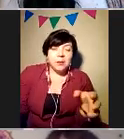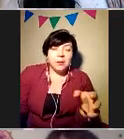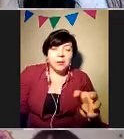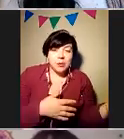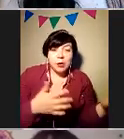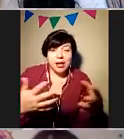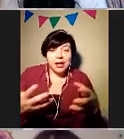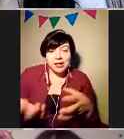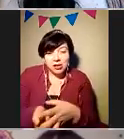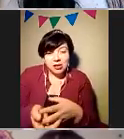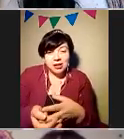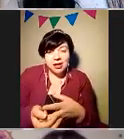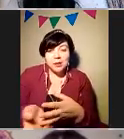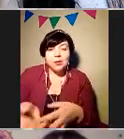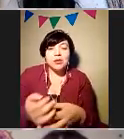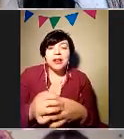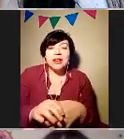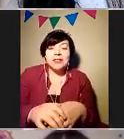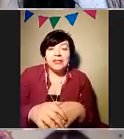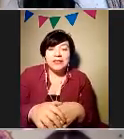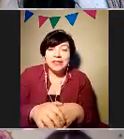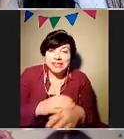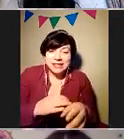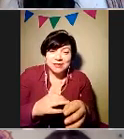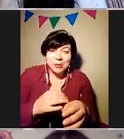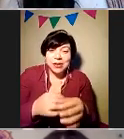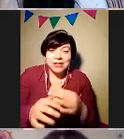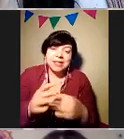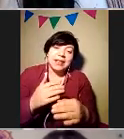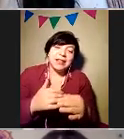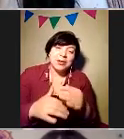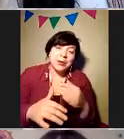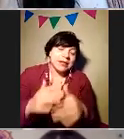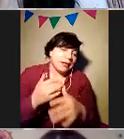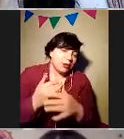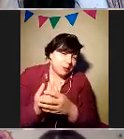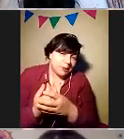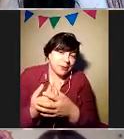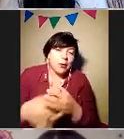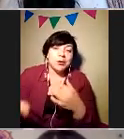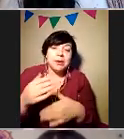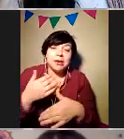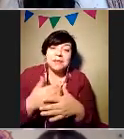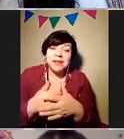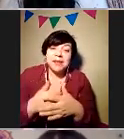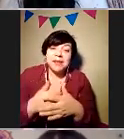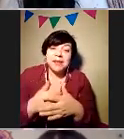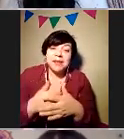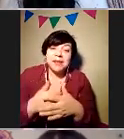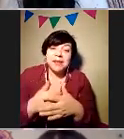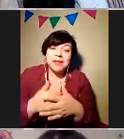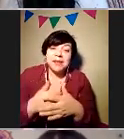cómo lo conceptual a la acción, que muchas veces vemos que en Chile eso no pasa tanto. Estamos acostumbrados también